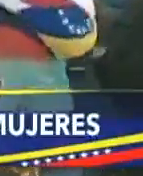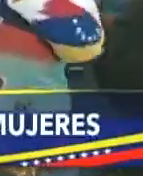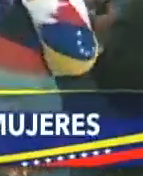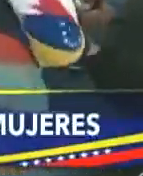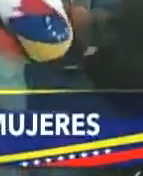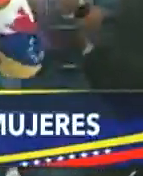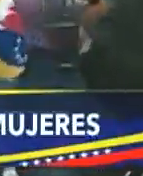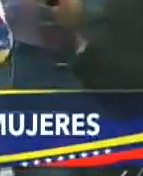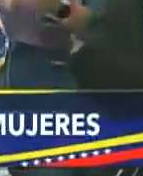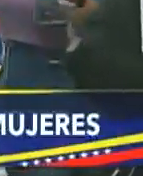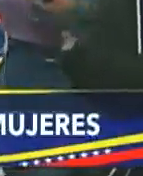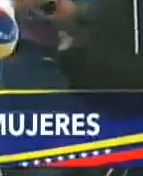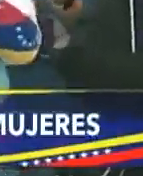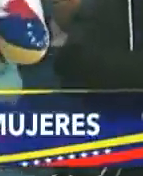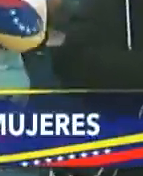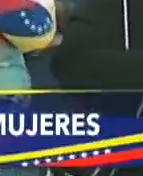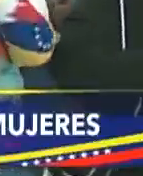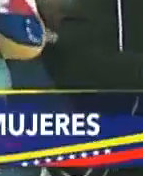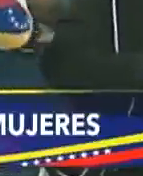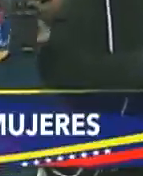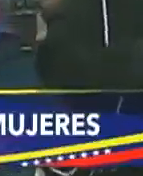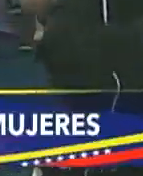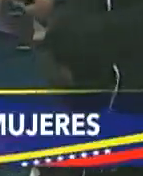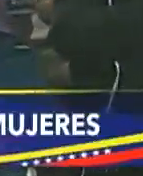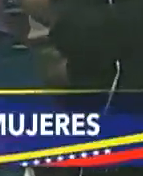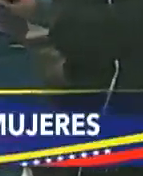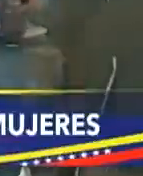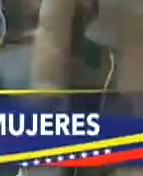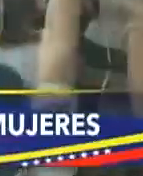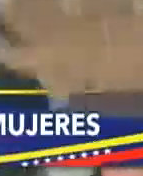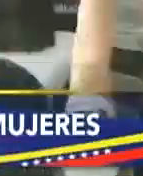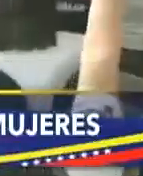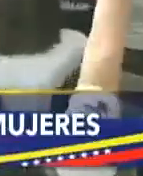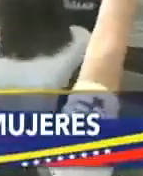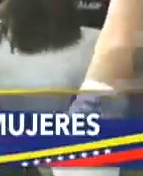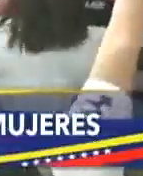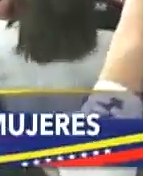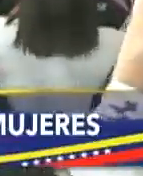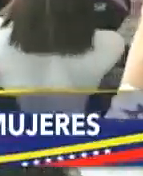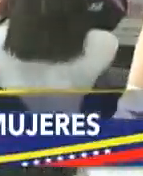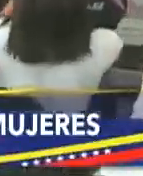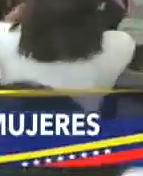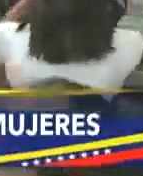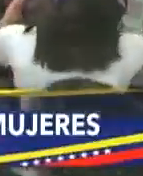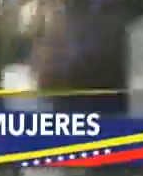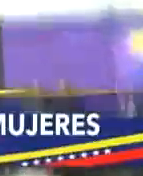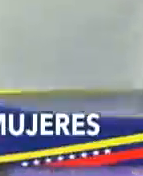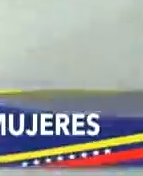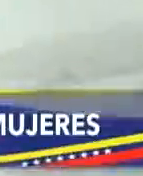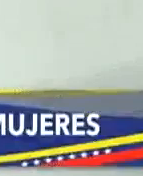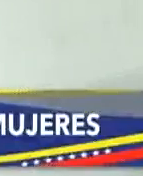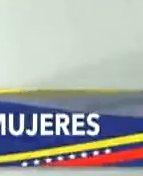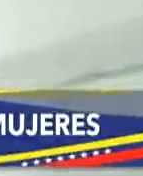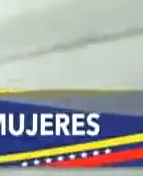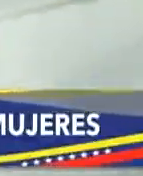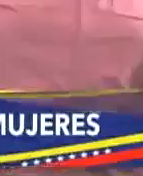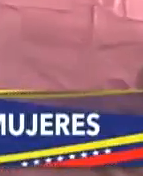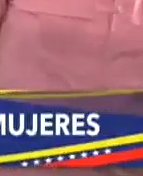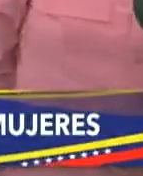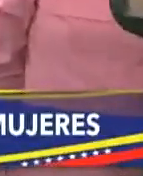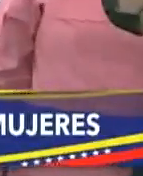los escenarios. Venezuela levanta las banderas de la inclusión social en materia de derechos fundamentales para la